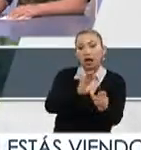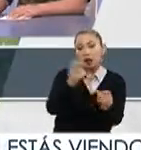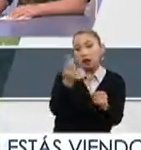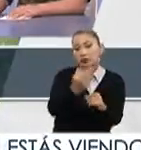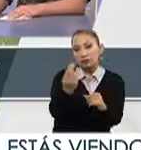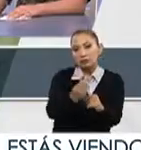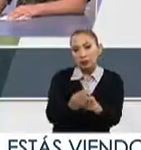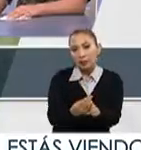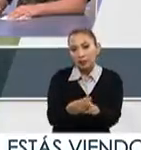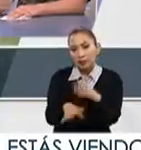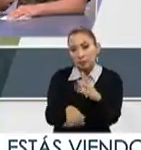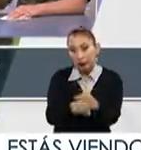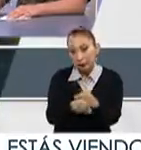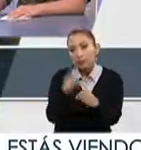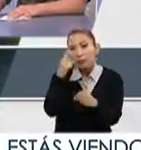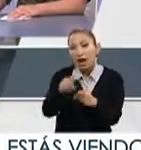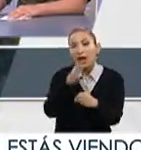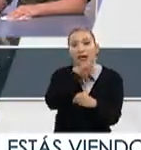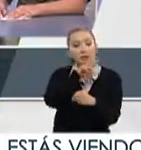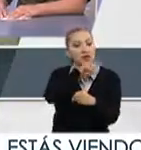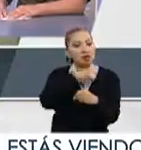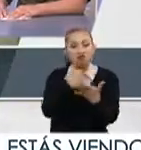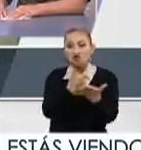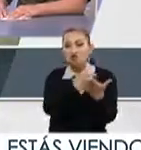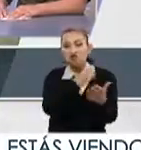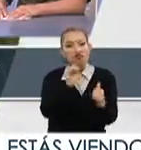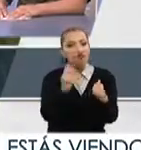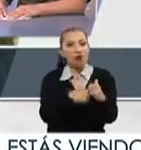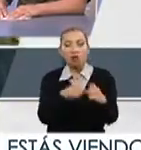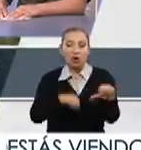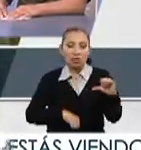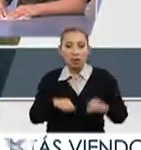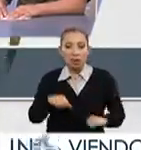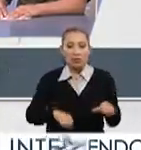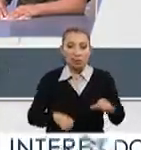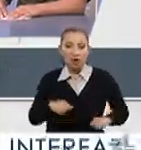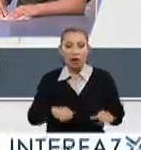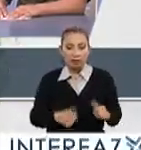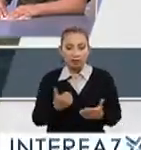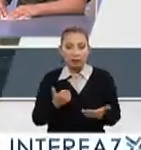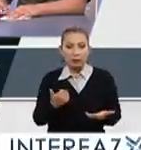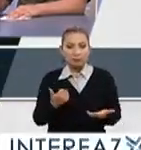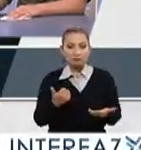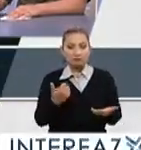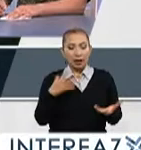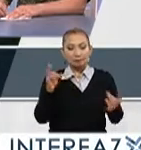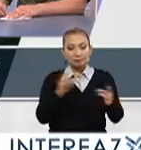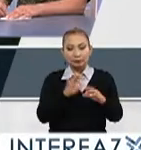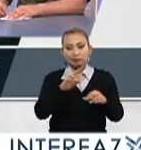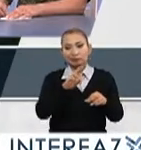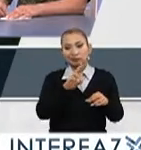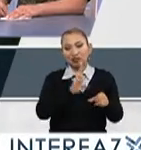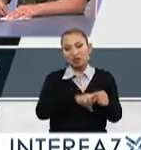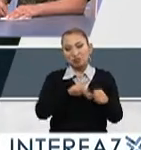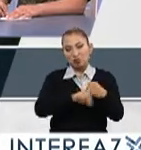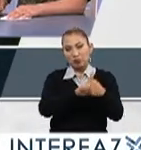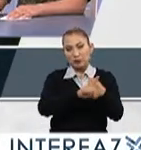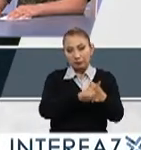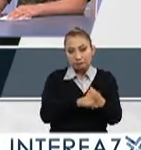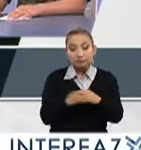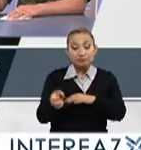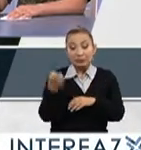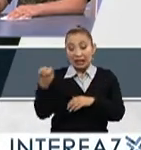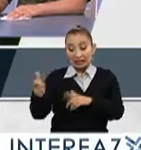a ser necesario para dar respuesta pronta a cualquier actividad de desastre en el país, ¿no?